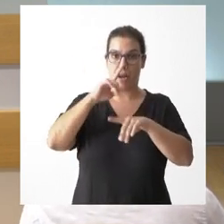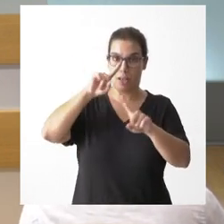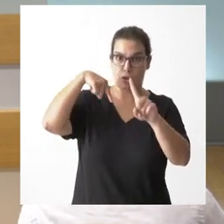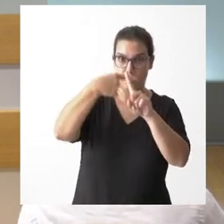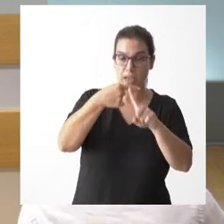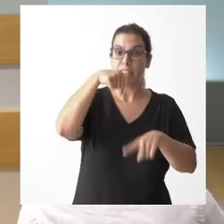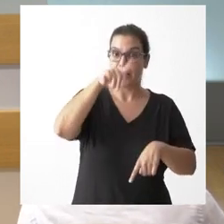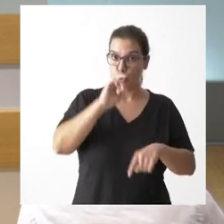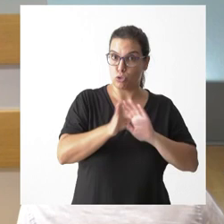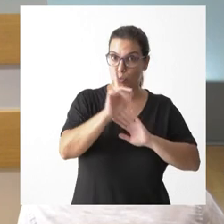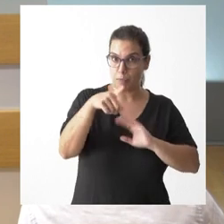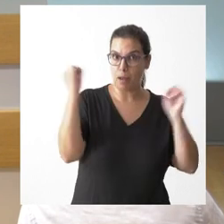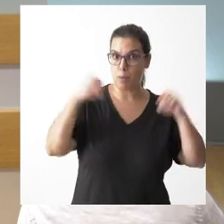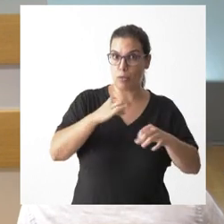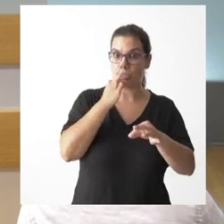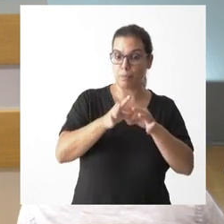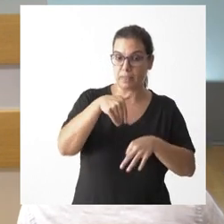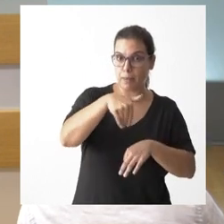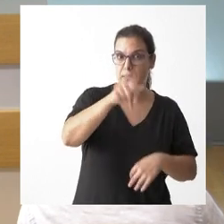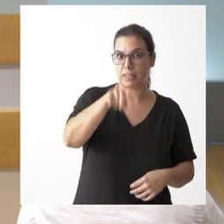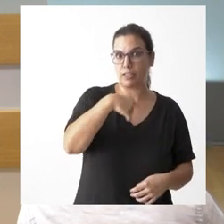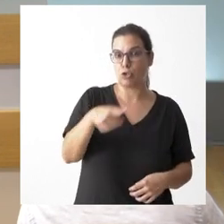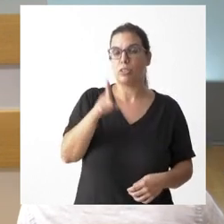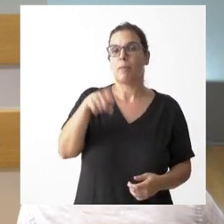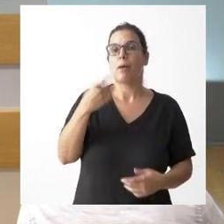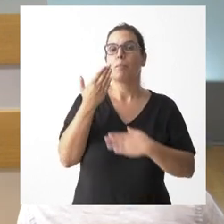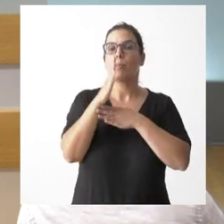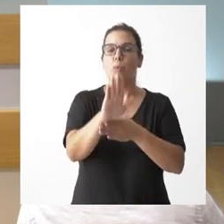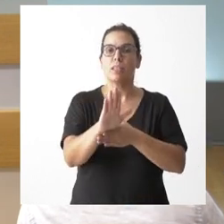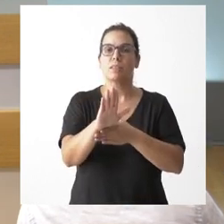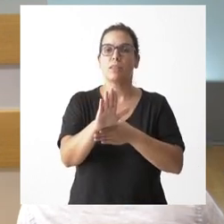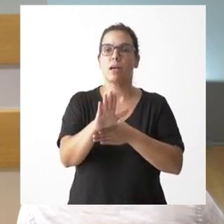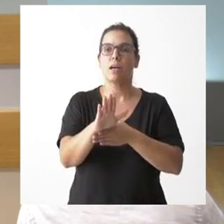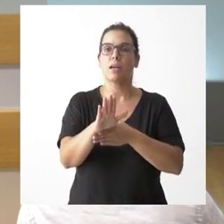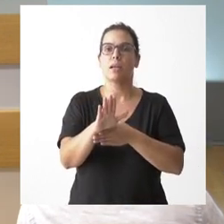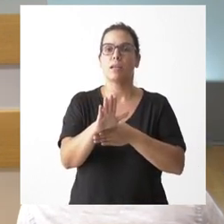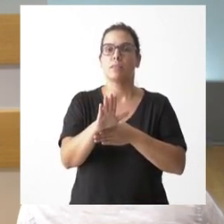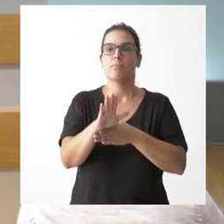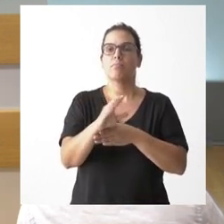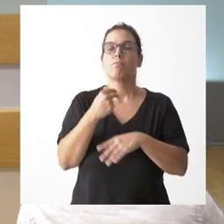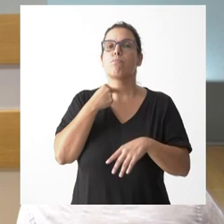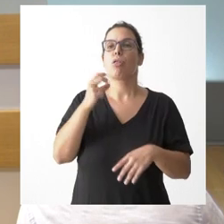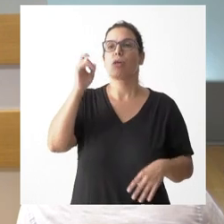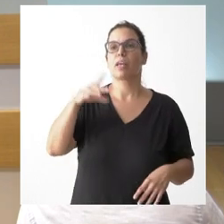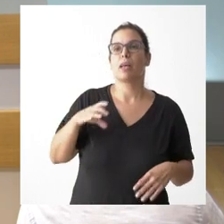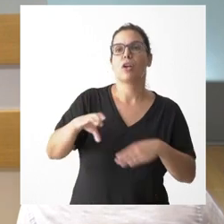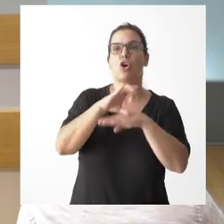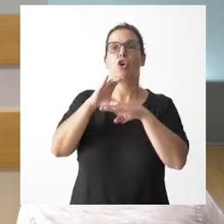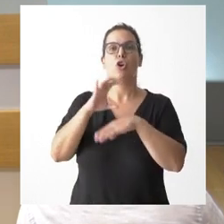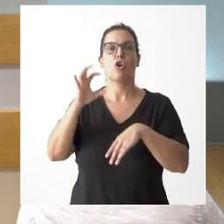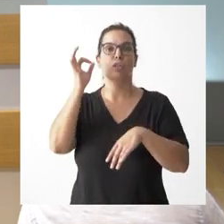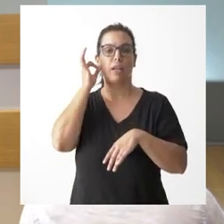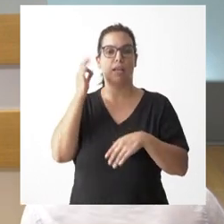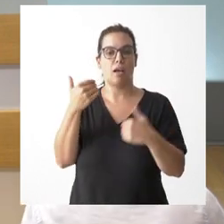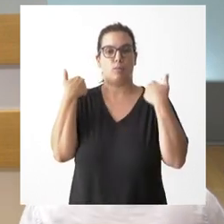cómo valora la posición, porque en este caso la propuesta viene de una consejería que dirige Vox. No sé qué